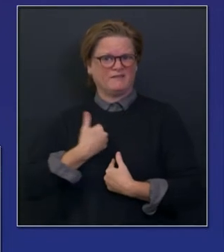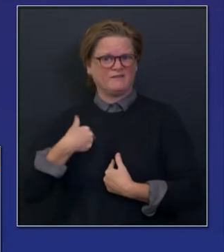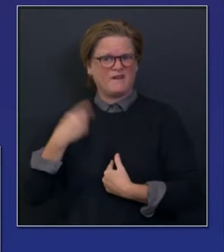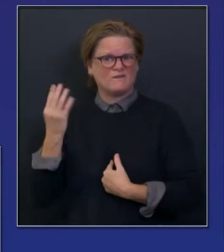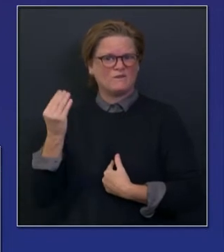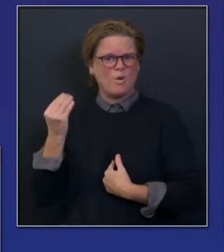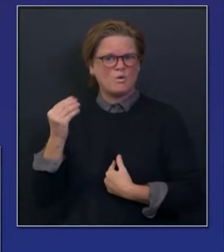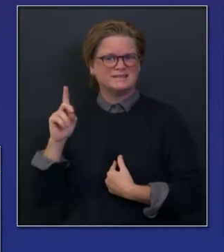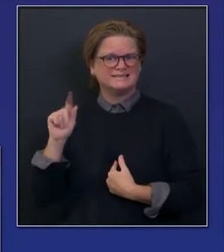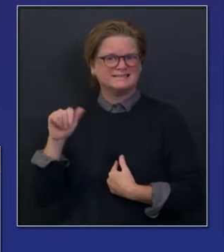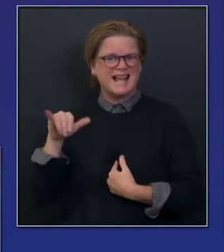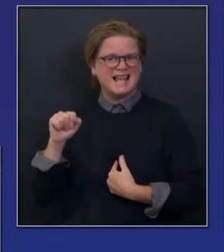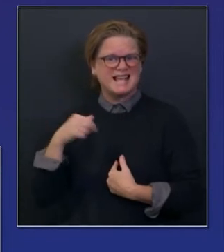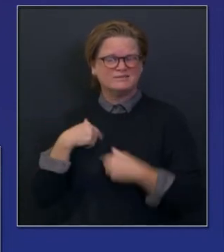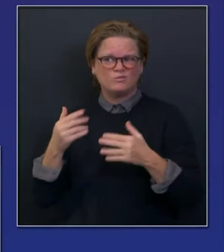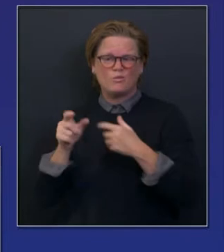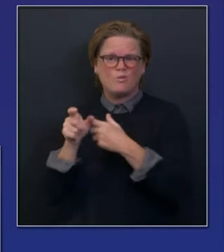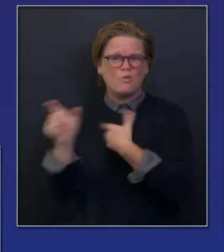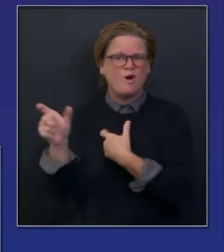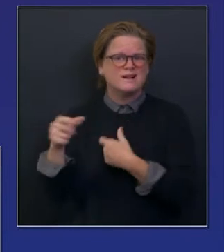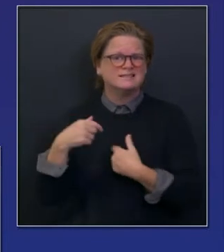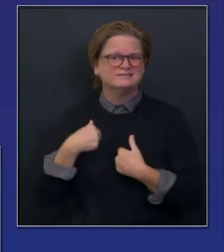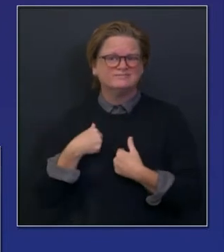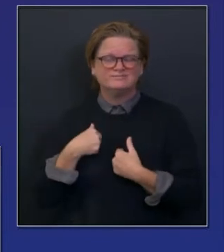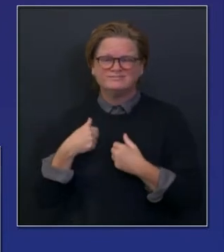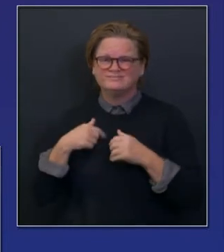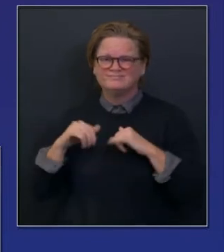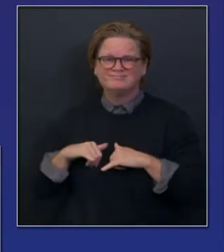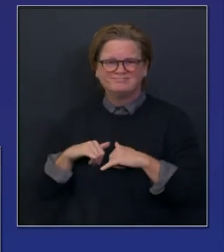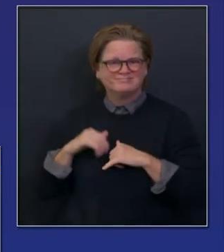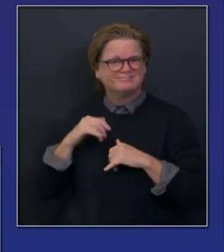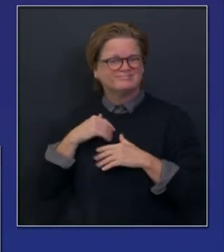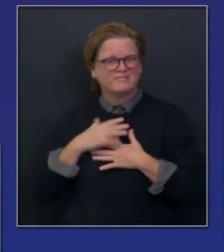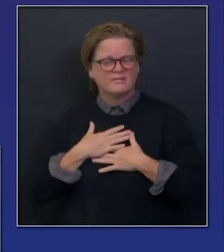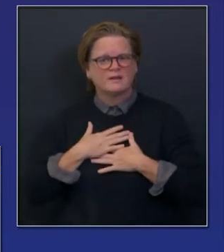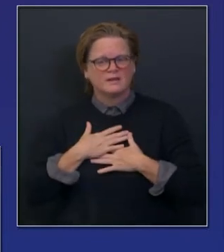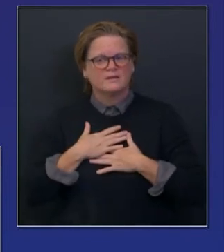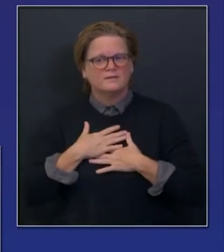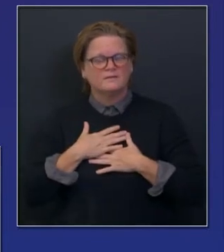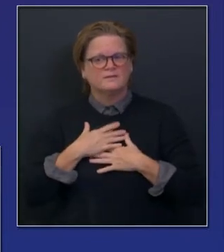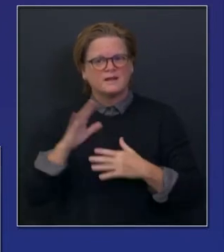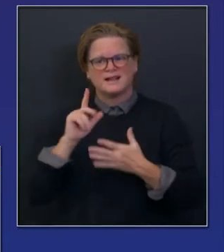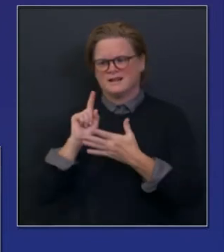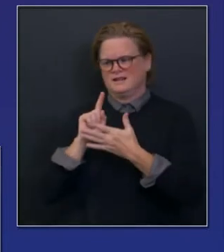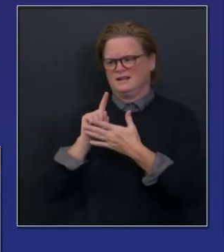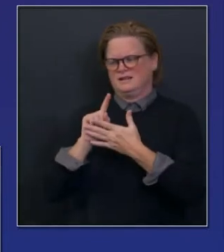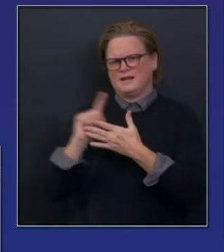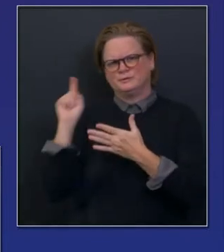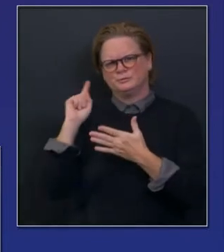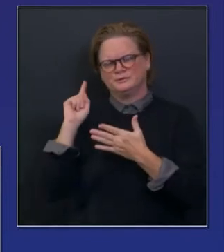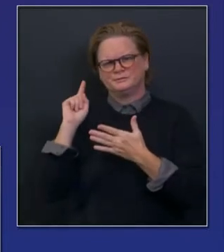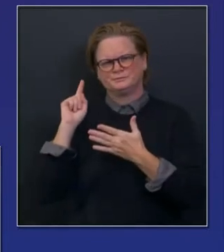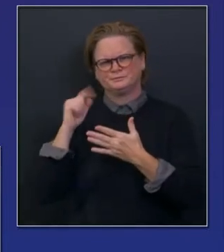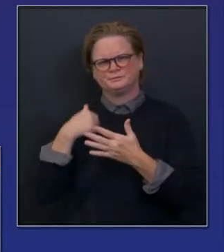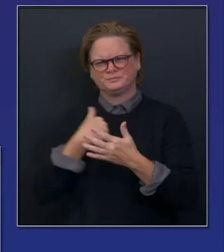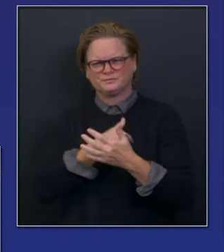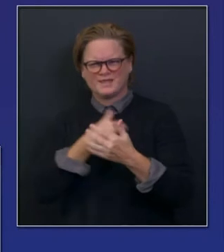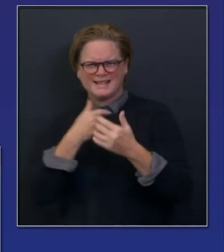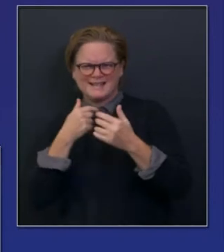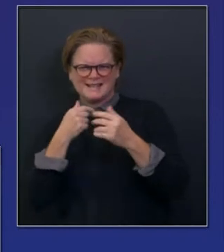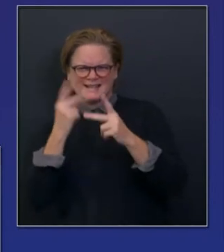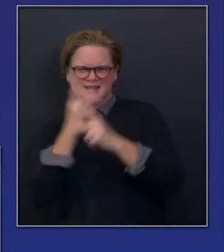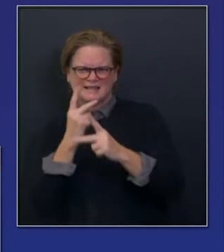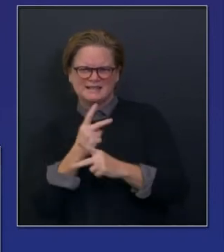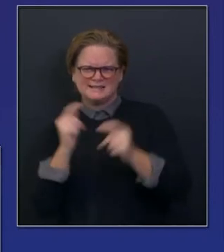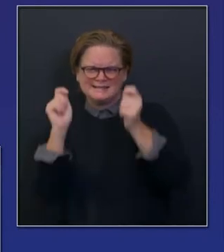yo estar en 14 días en cuarentena, ahora vemos que ha cambiado a 10. El viernes anunciamos que estábamos